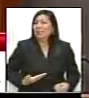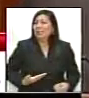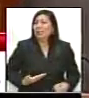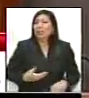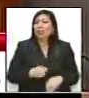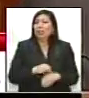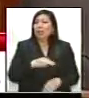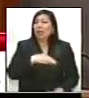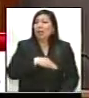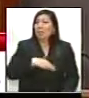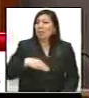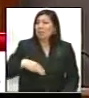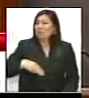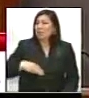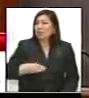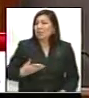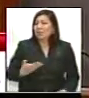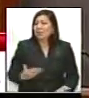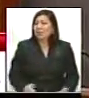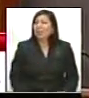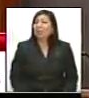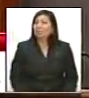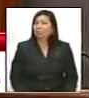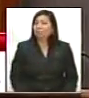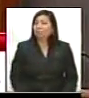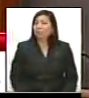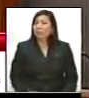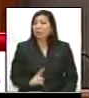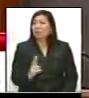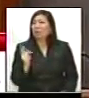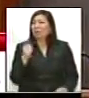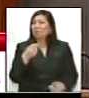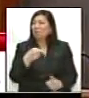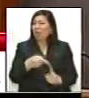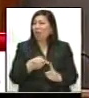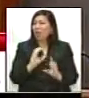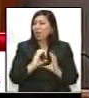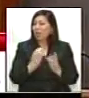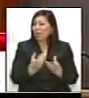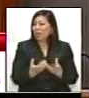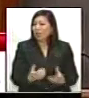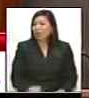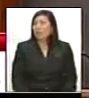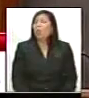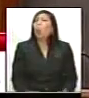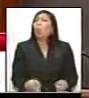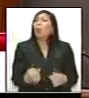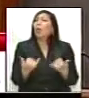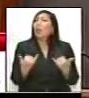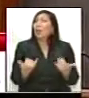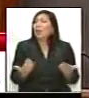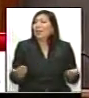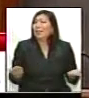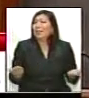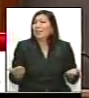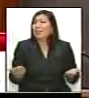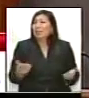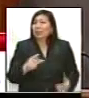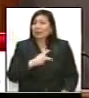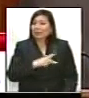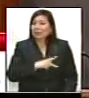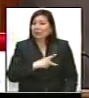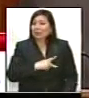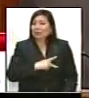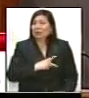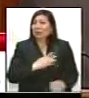consejo de ministros estarían entre comillas echando al congreso de cuando a ti fuerza popular se